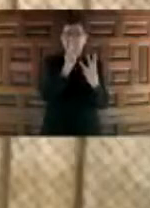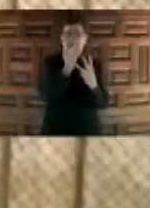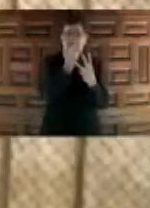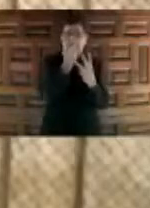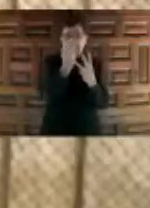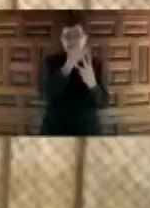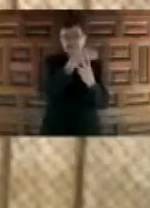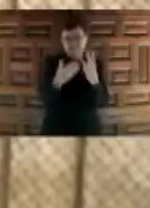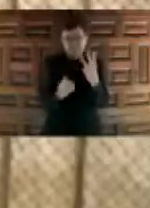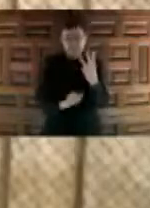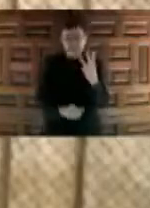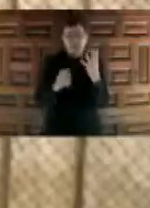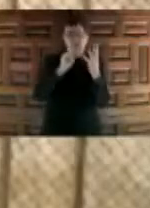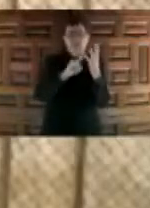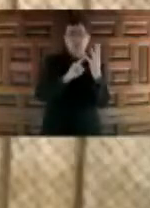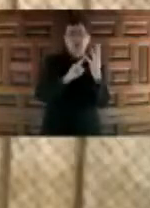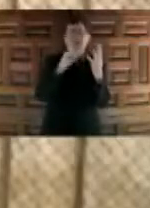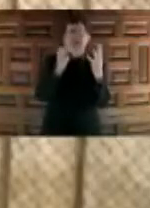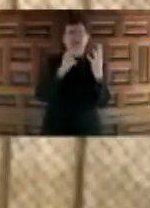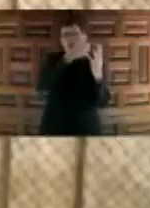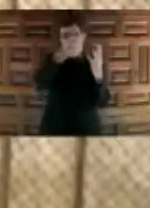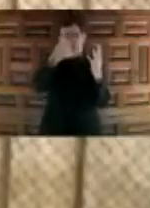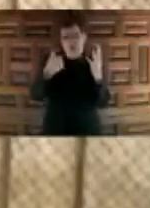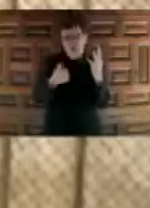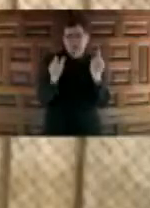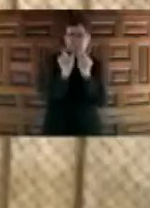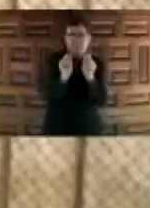daríamos un espacio para que cada uno de ustedes hiciera un cierre,